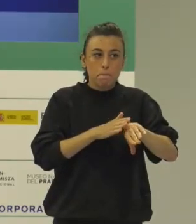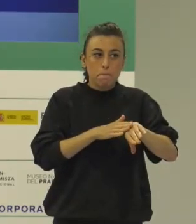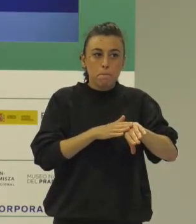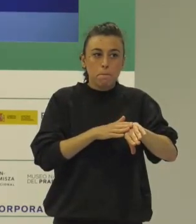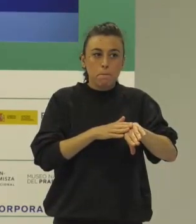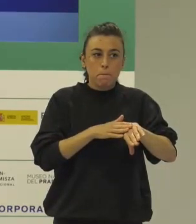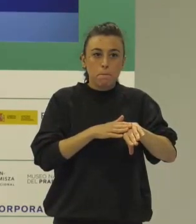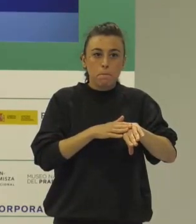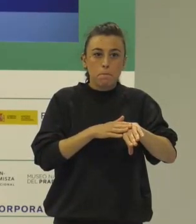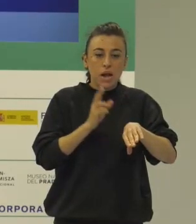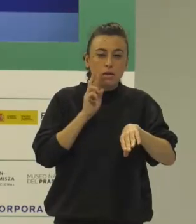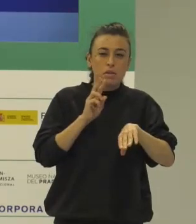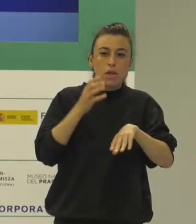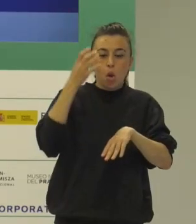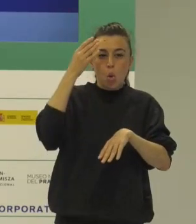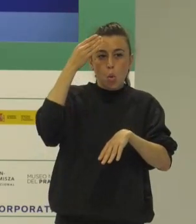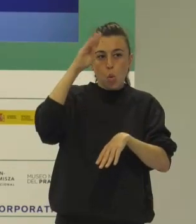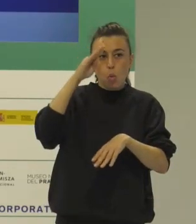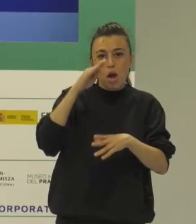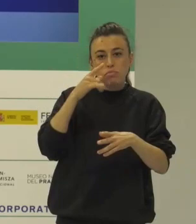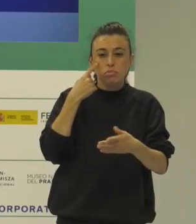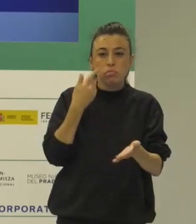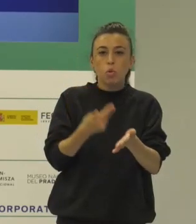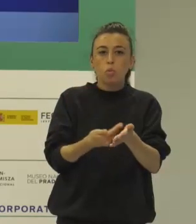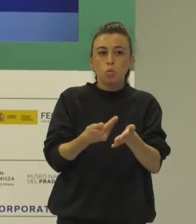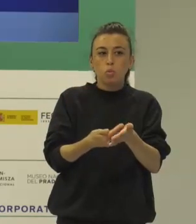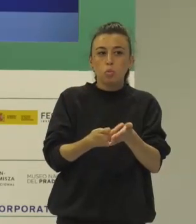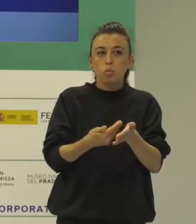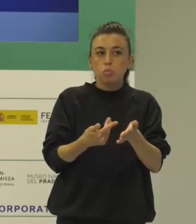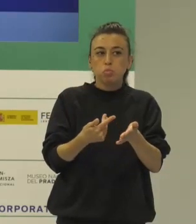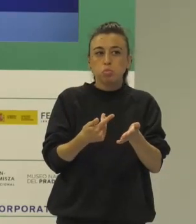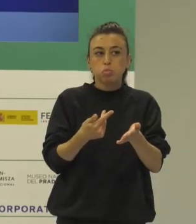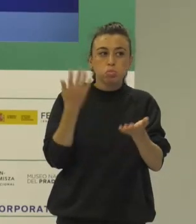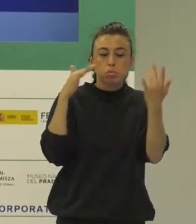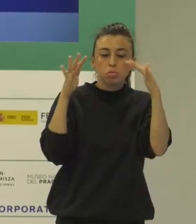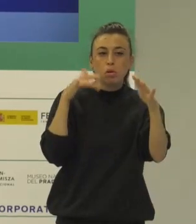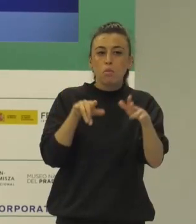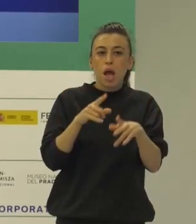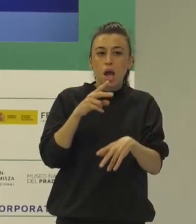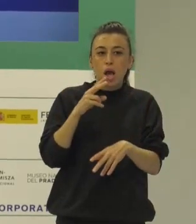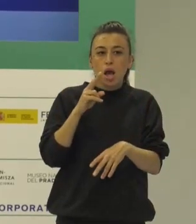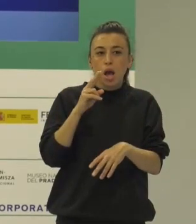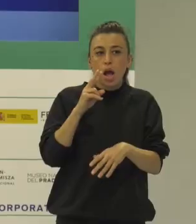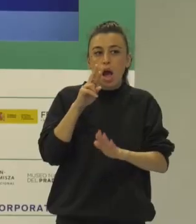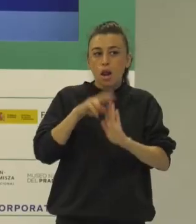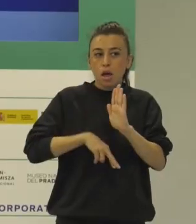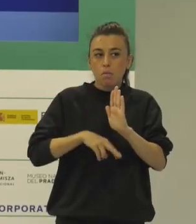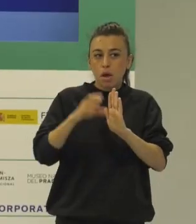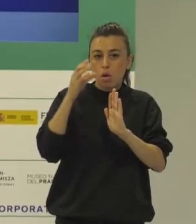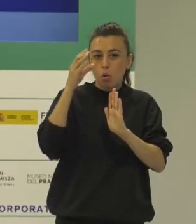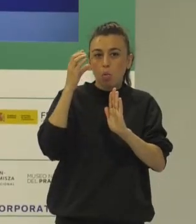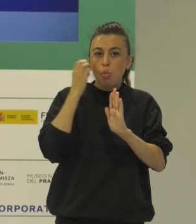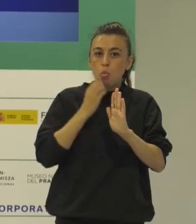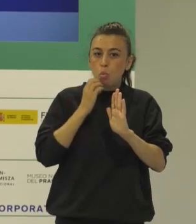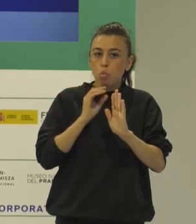a Cuba justificando, en fin, el régimen cubano y aludiendo al embargo como la madre de todos